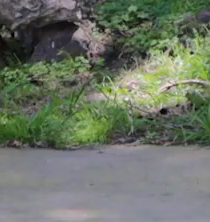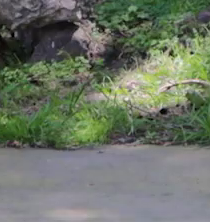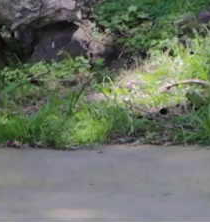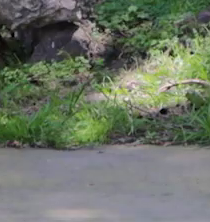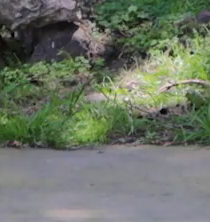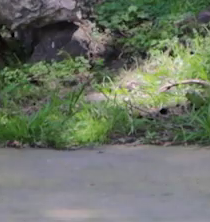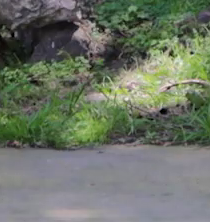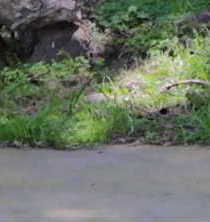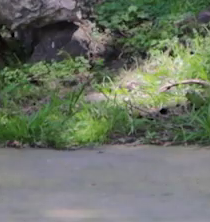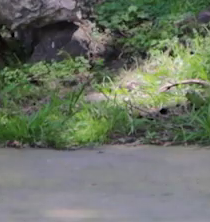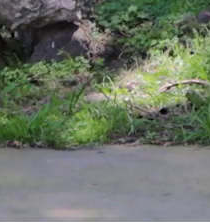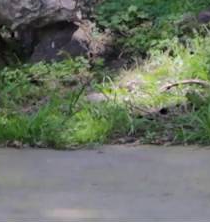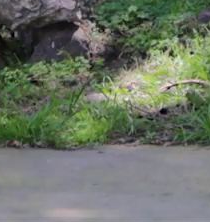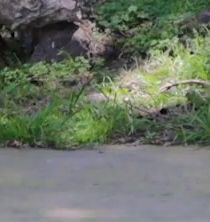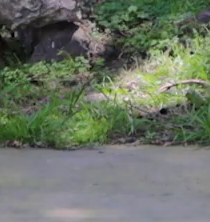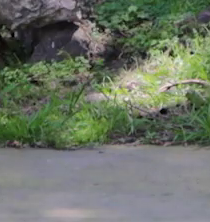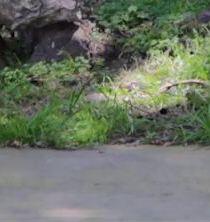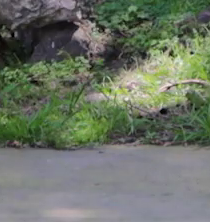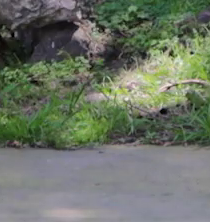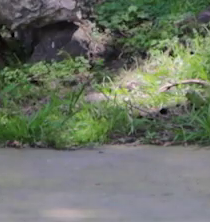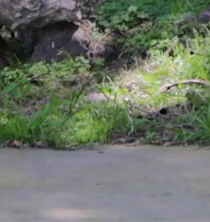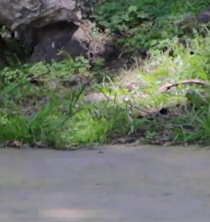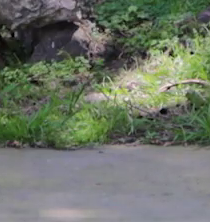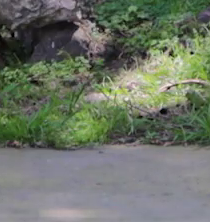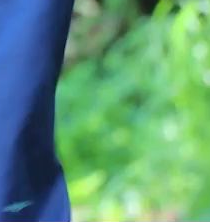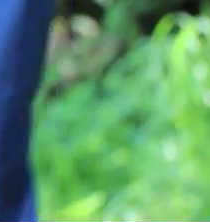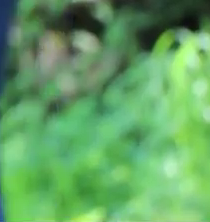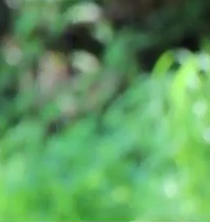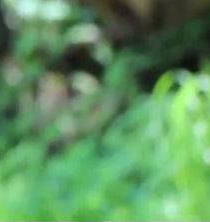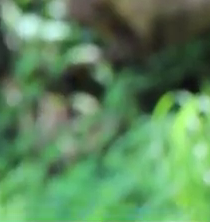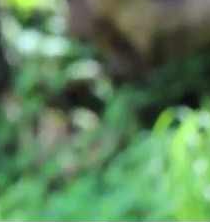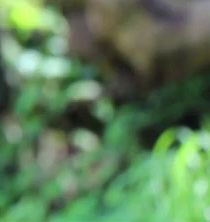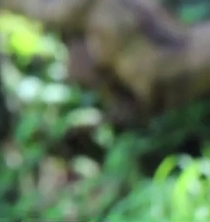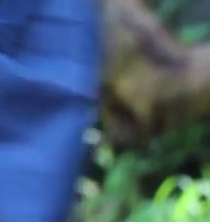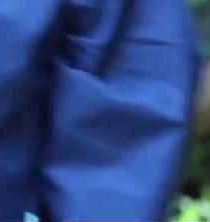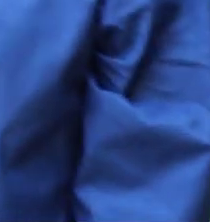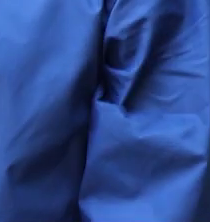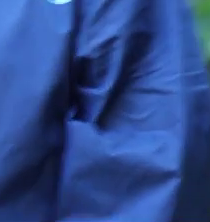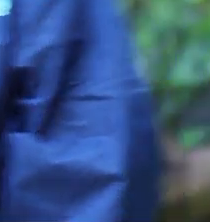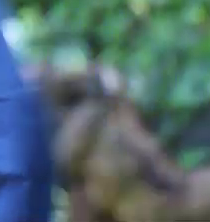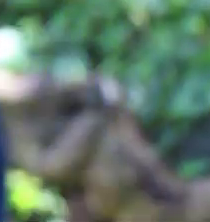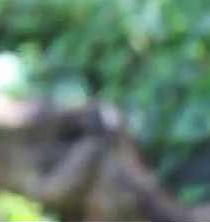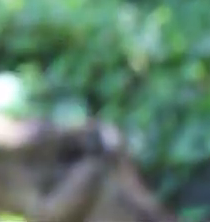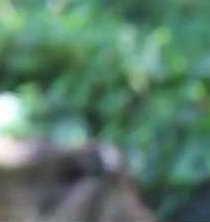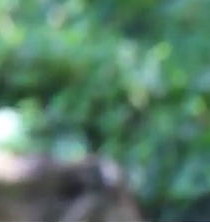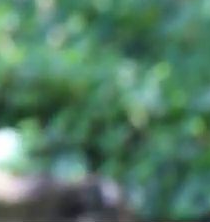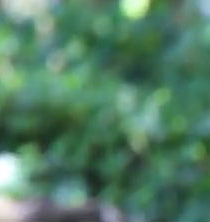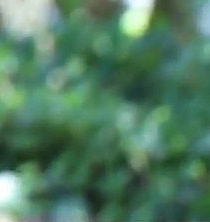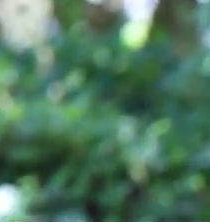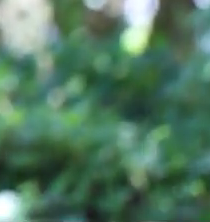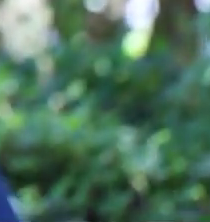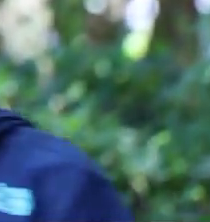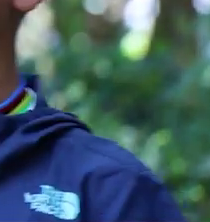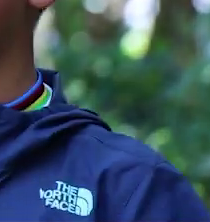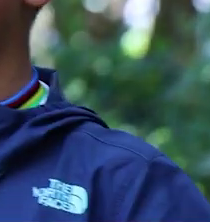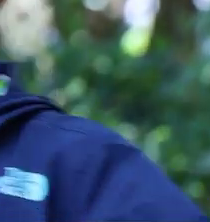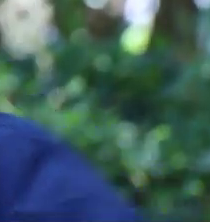Bien, descansamos. Movemos nuestros piecitos, los pies. Movemos los pies, nos